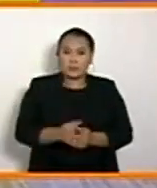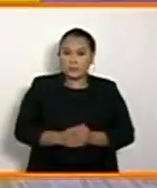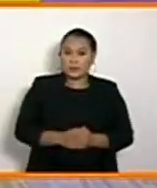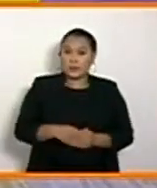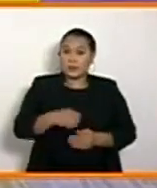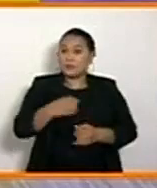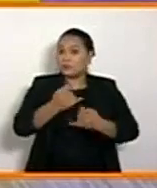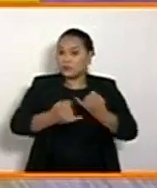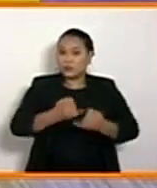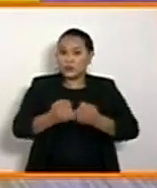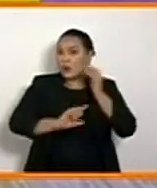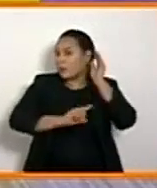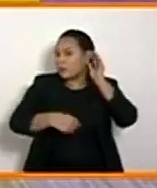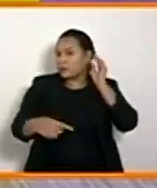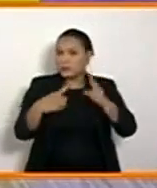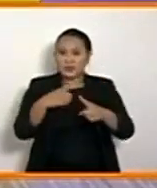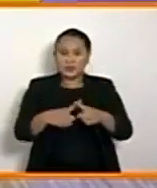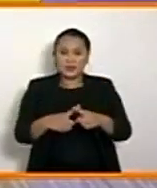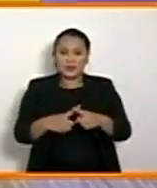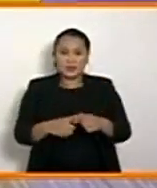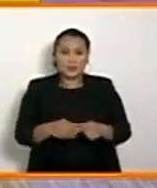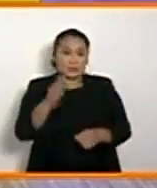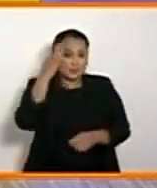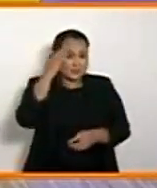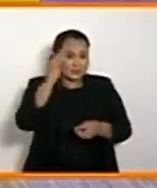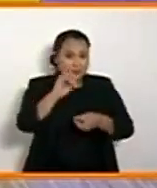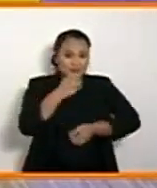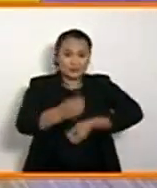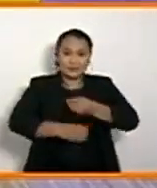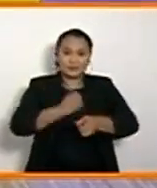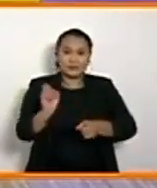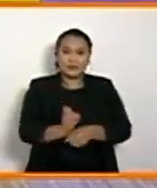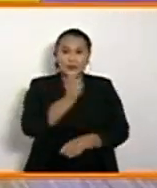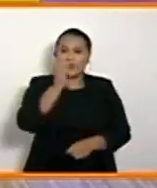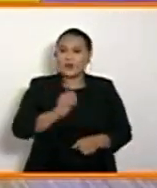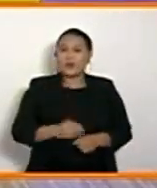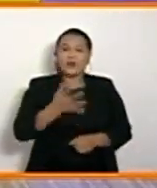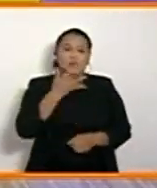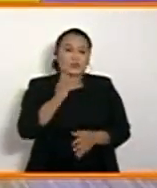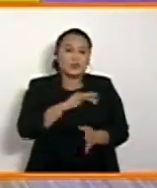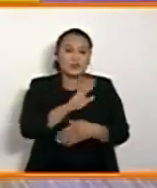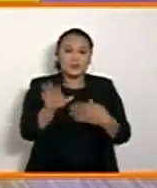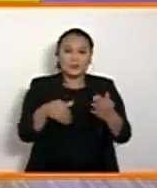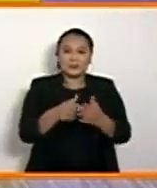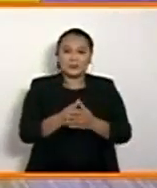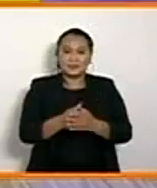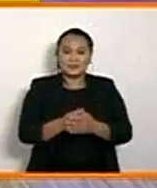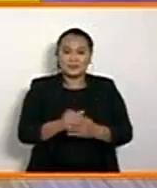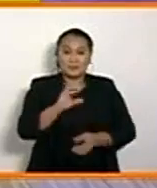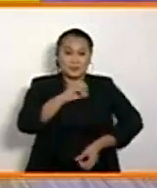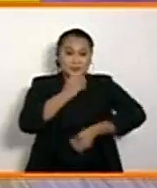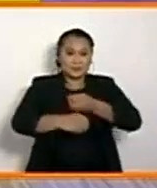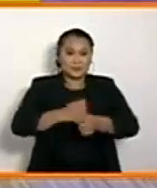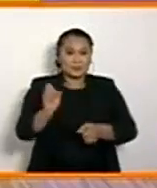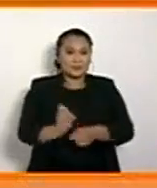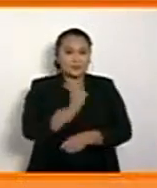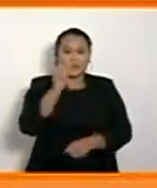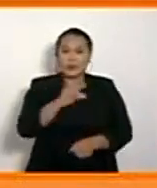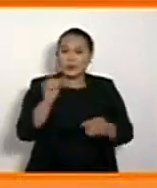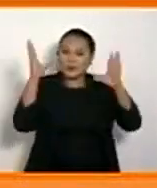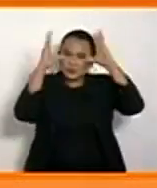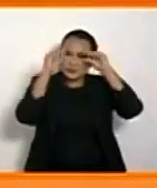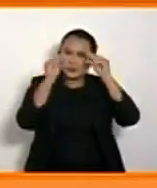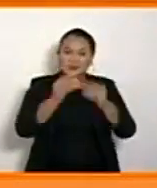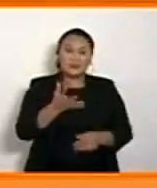Charlyn. Si estás esperando la esfera ganadora de Multi-X, te deseo muchísima suerte, porque la esfera ganadora para esta bella noche es